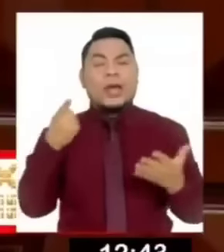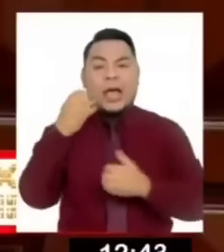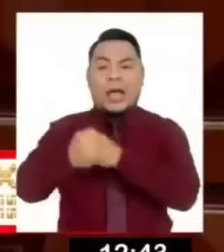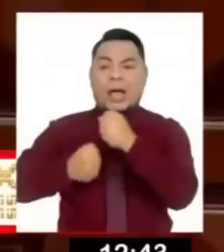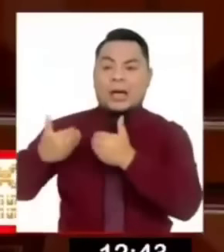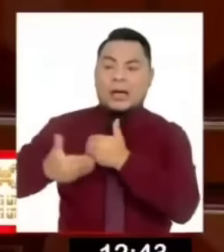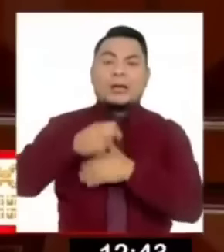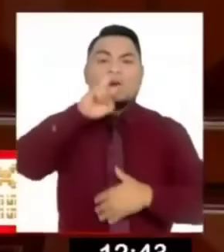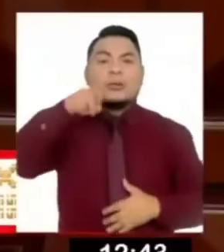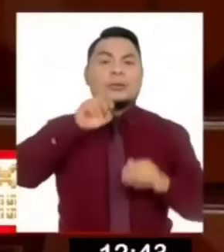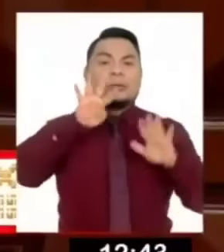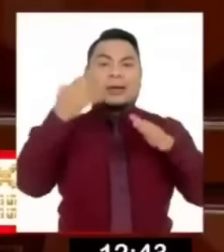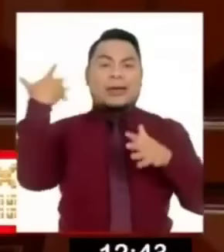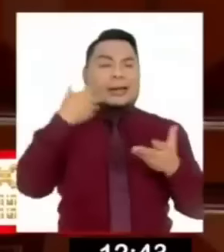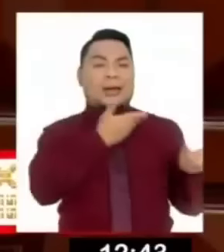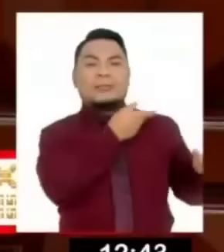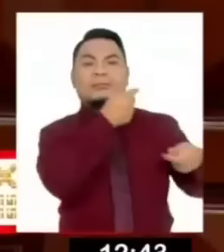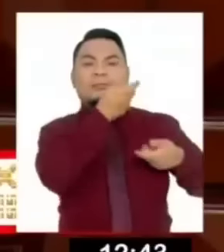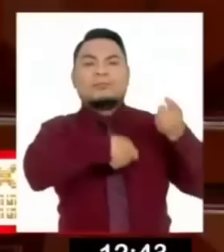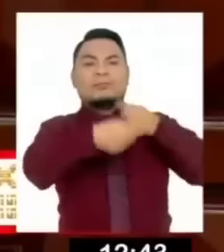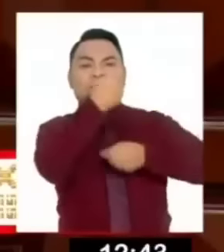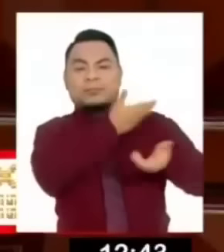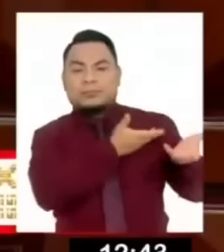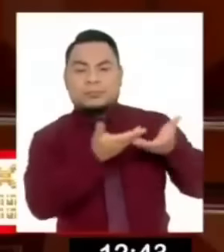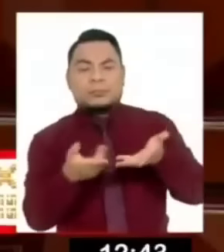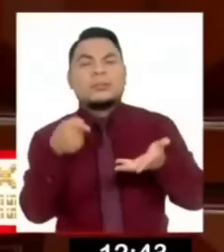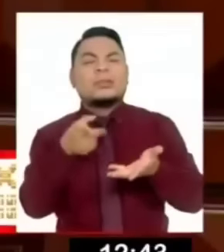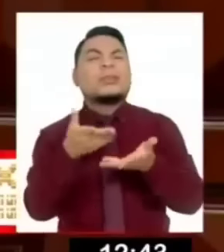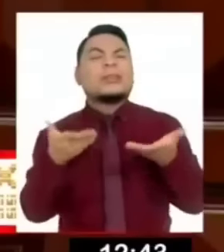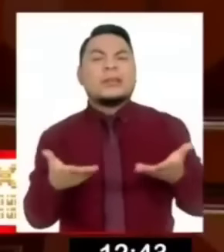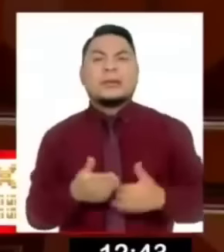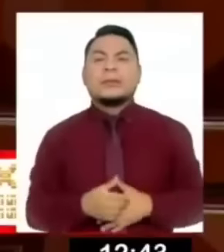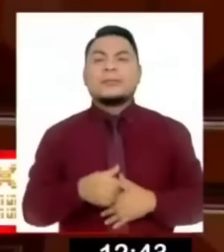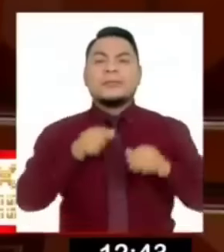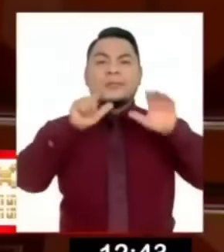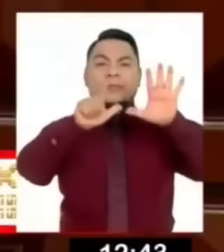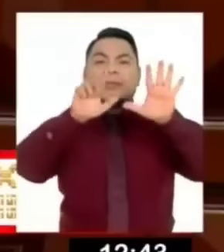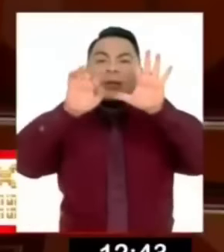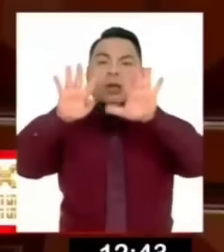año 2019 estuvieron compuestas por